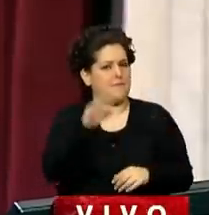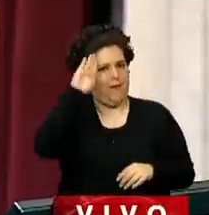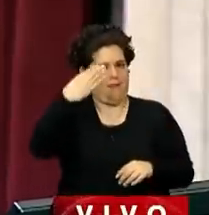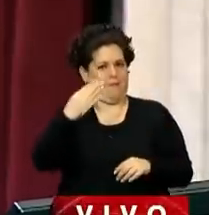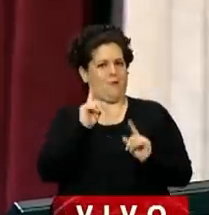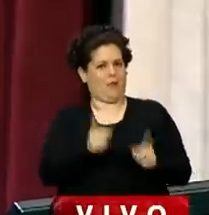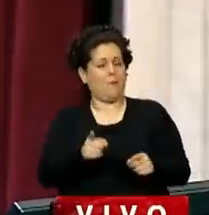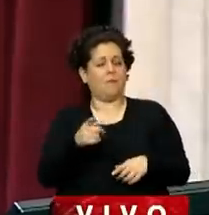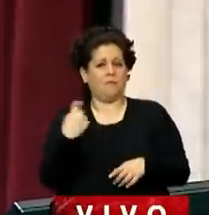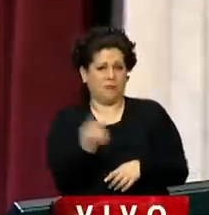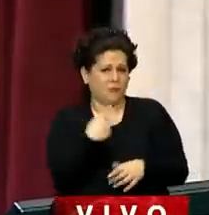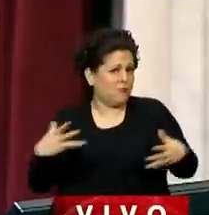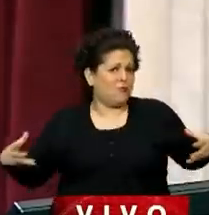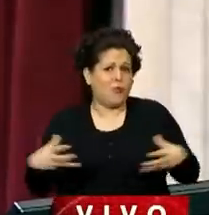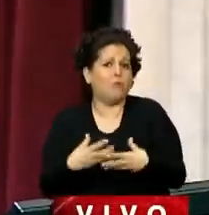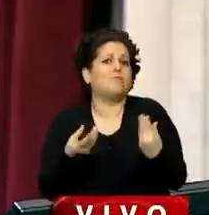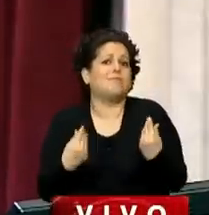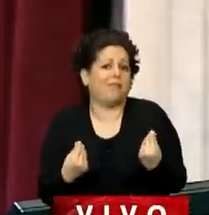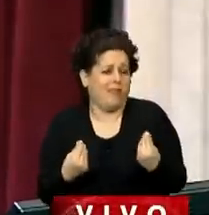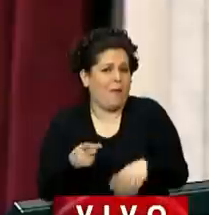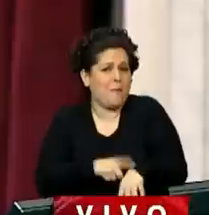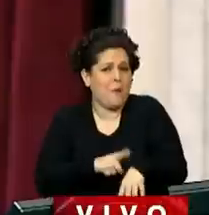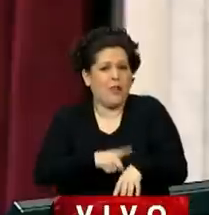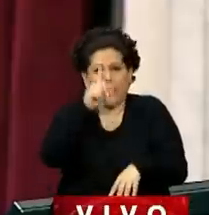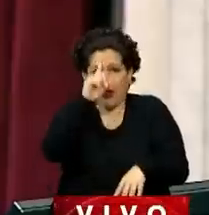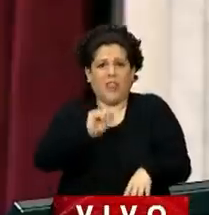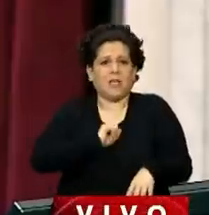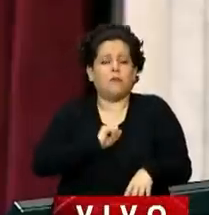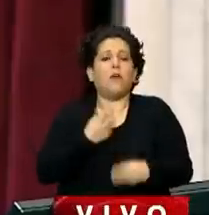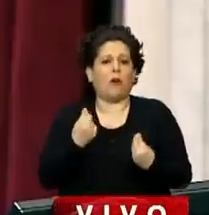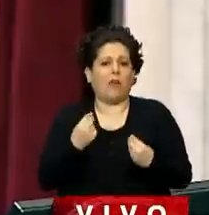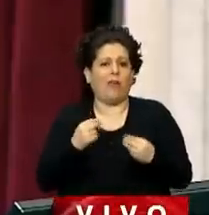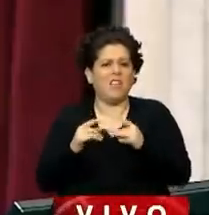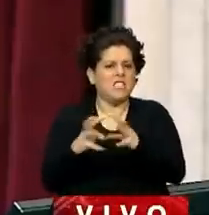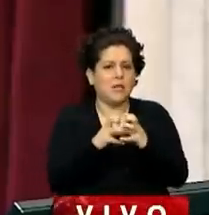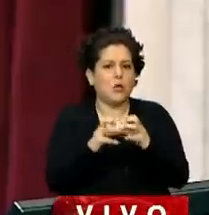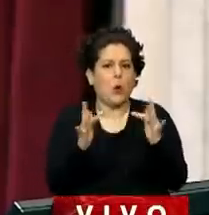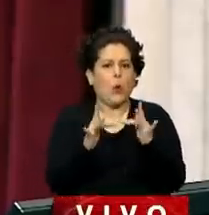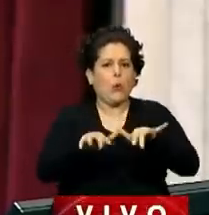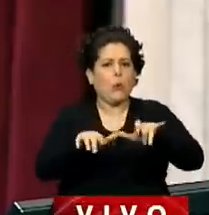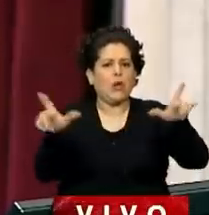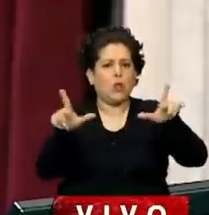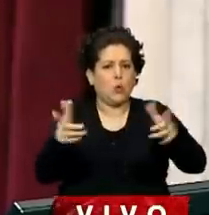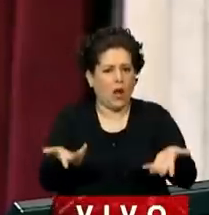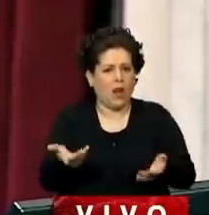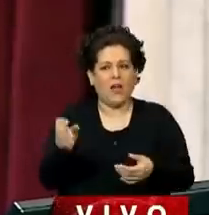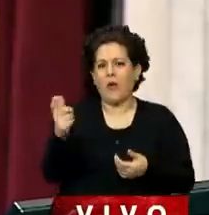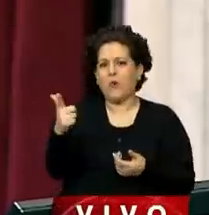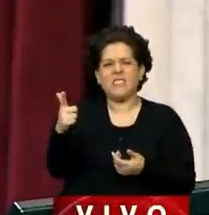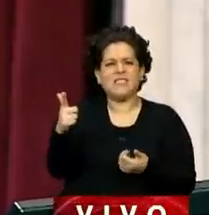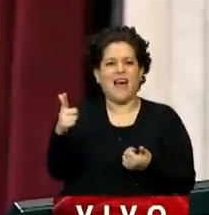Recorrimos el desafío de la virtualidad. Ahí la veo a Dolo, no está la negra,